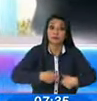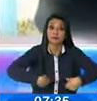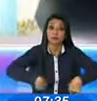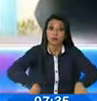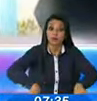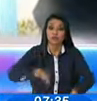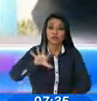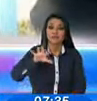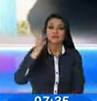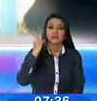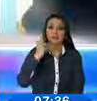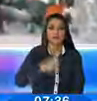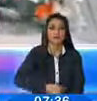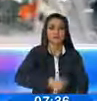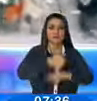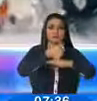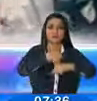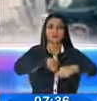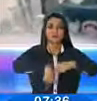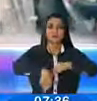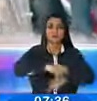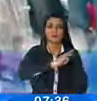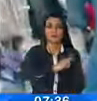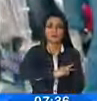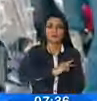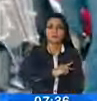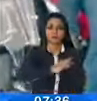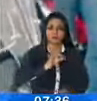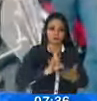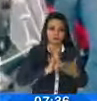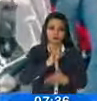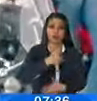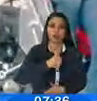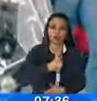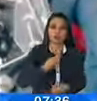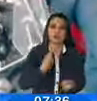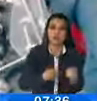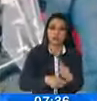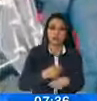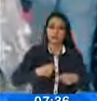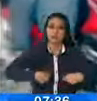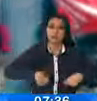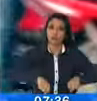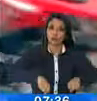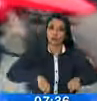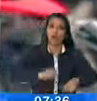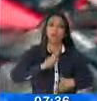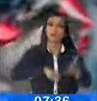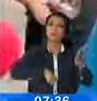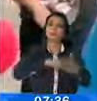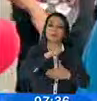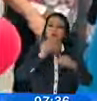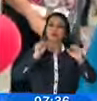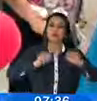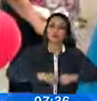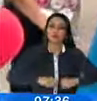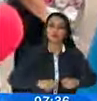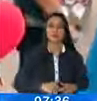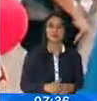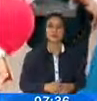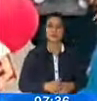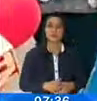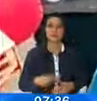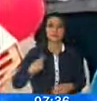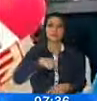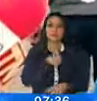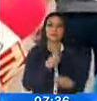para acercarse a la Autoridad de Tránsito Municipal, calificarse como gestor, para que puedan vender las motos. Nosotros lo